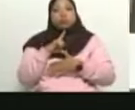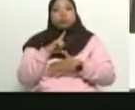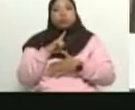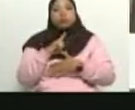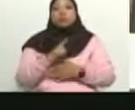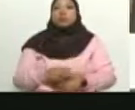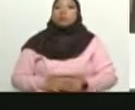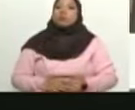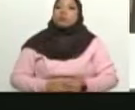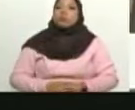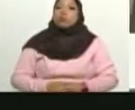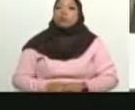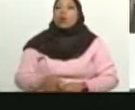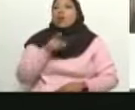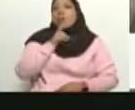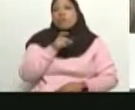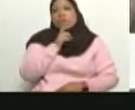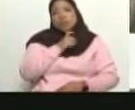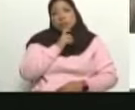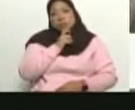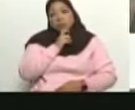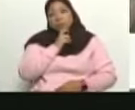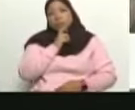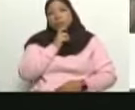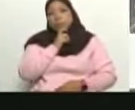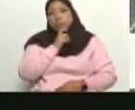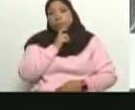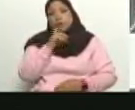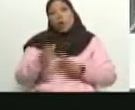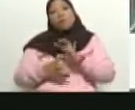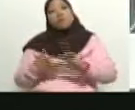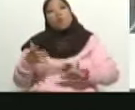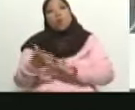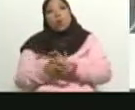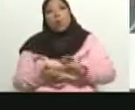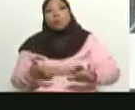la dificultad que ha causado